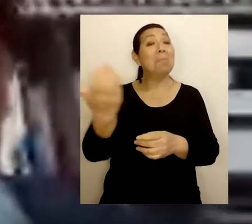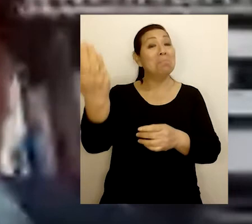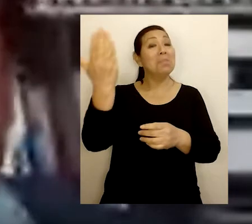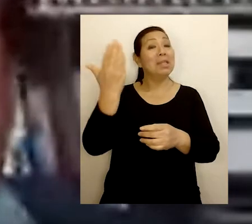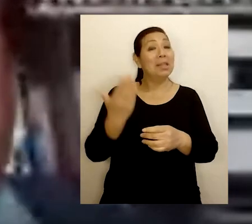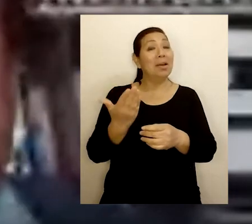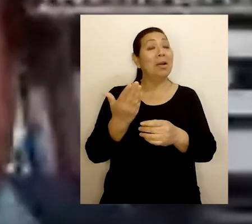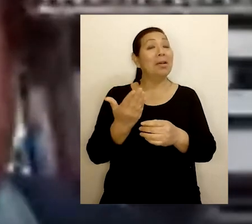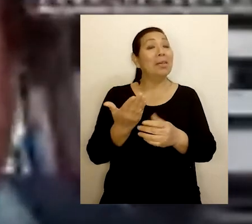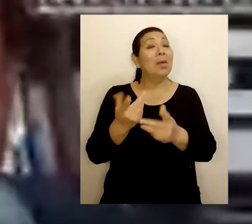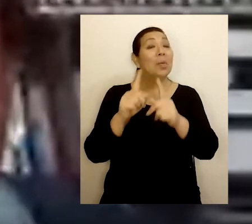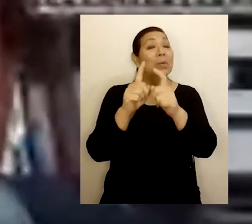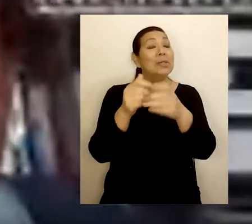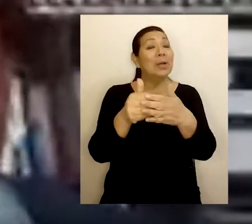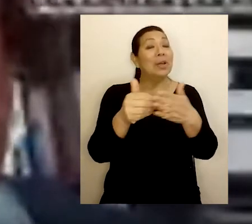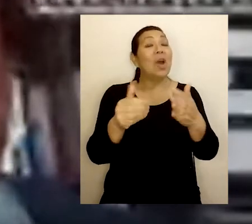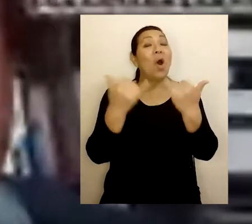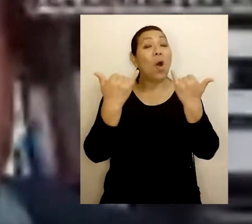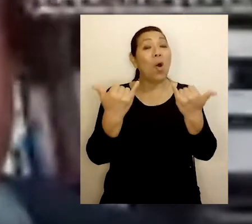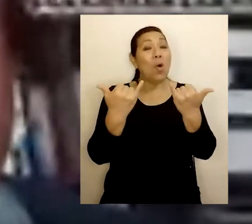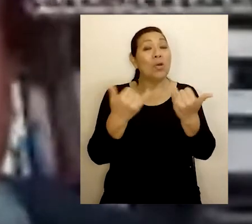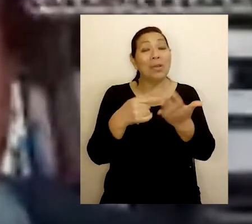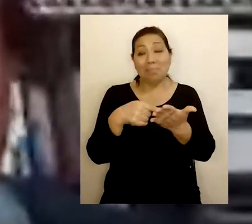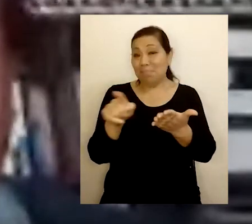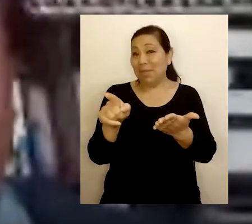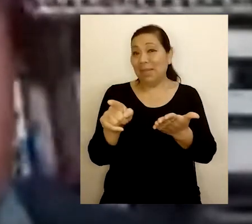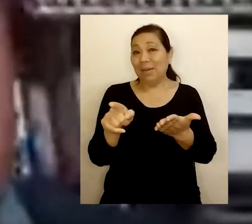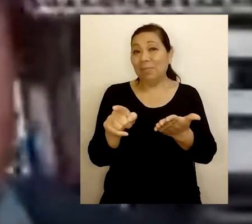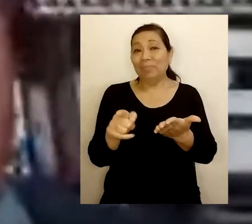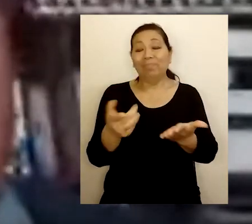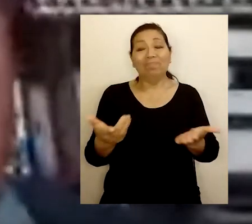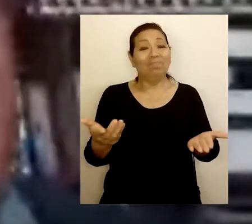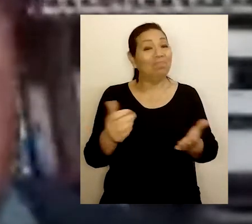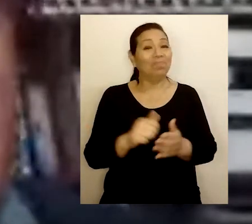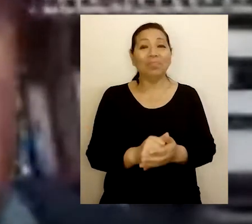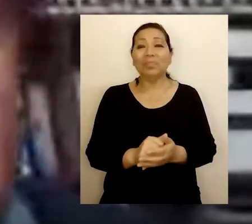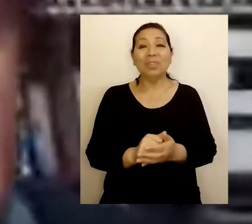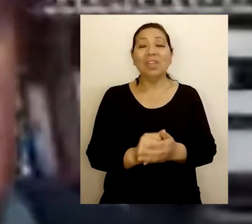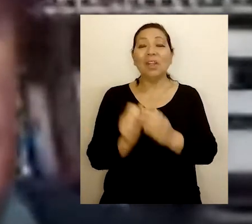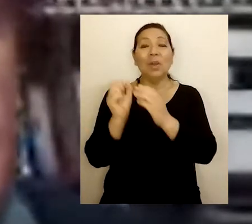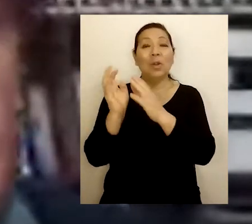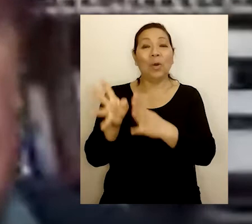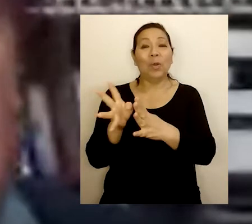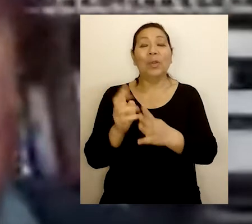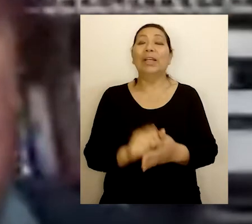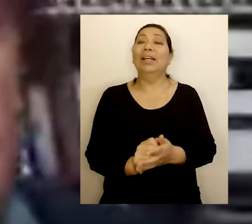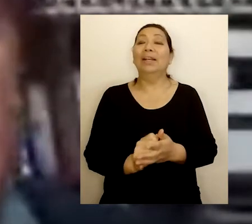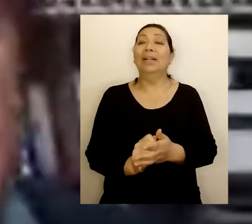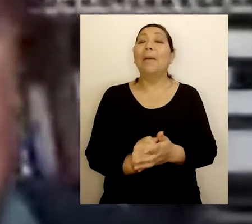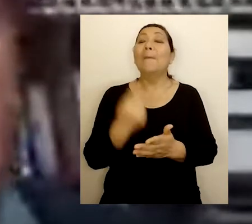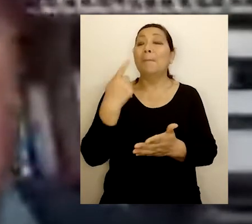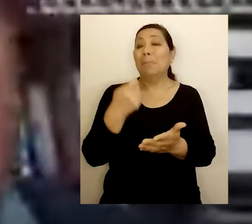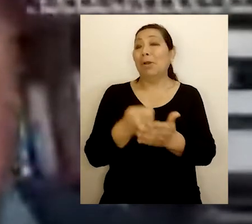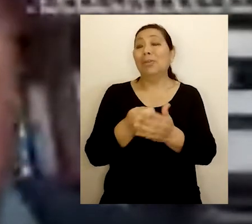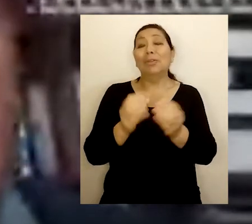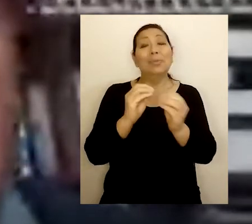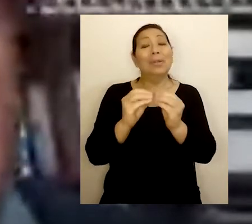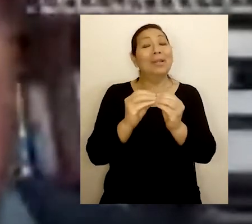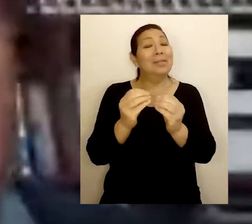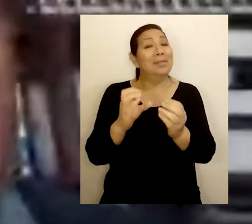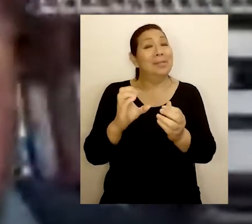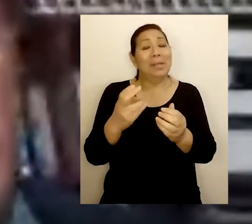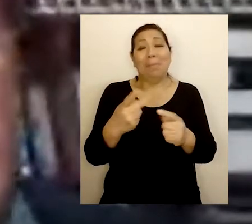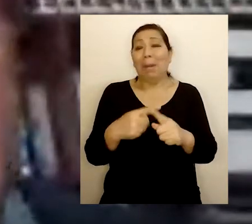solicitaron o dedujeron la cuestión previa, hoy en día han sido condenadas y, repito, están pagando la reparación